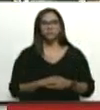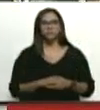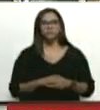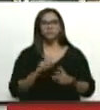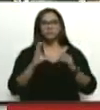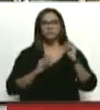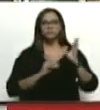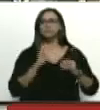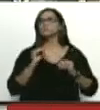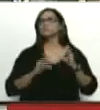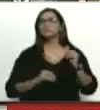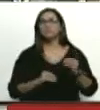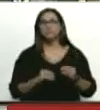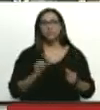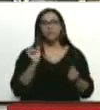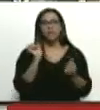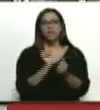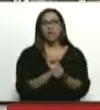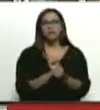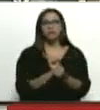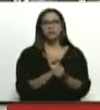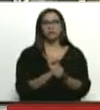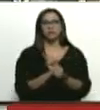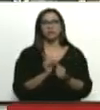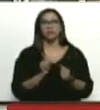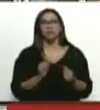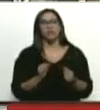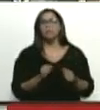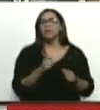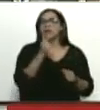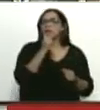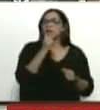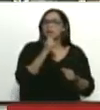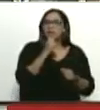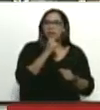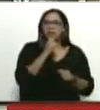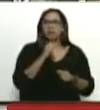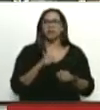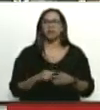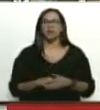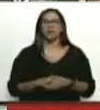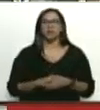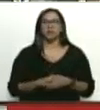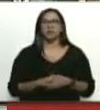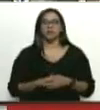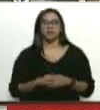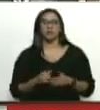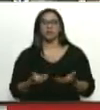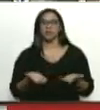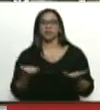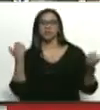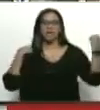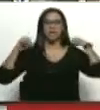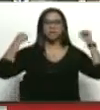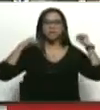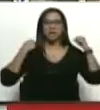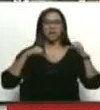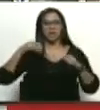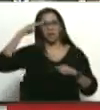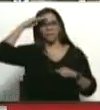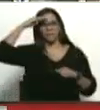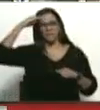hablaba de cárcel para quien se alzara militarmente, en rebelión